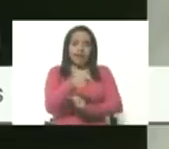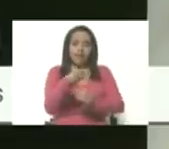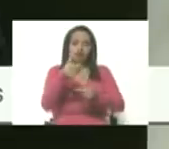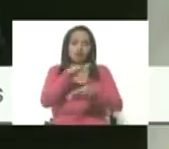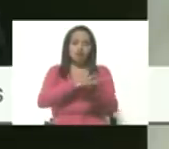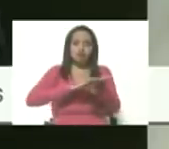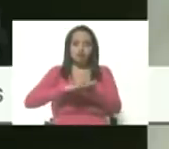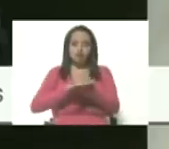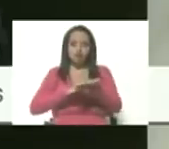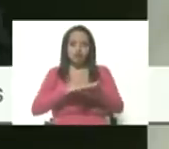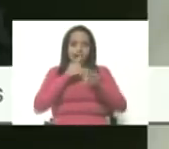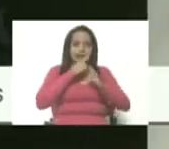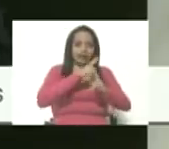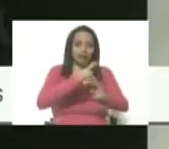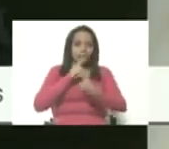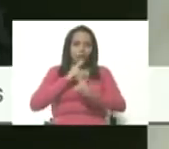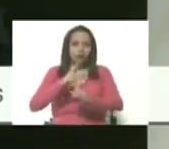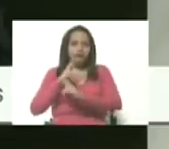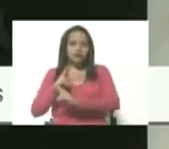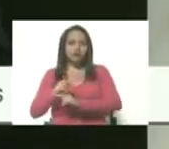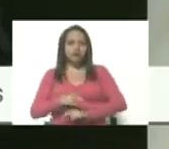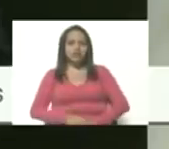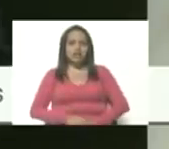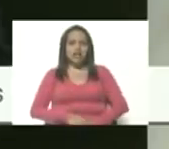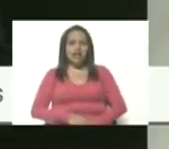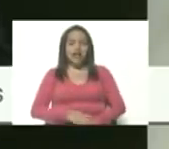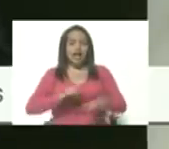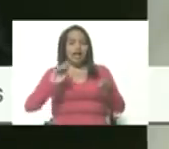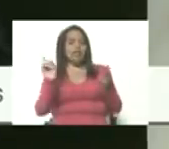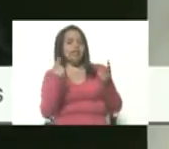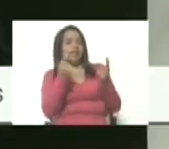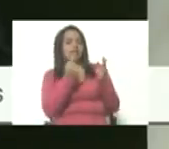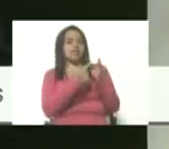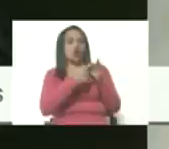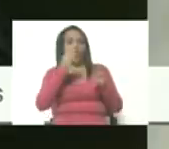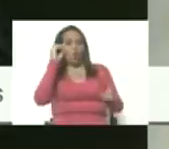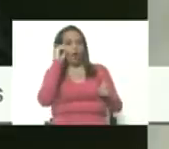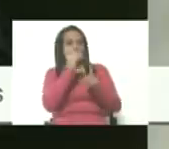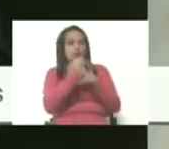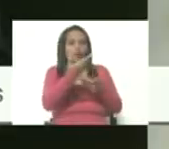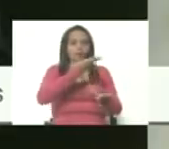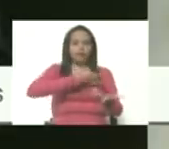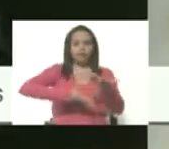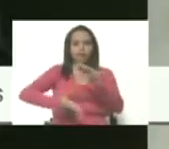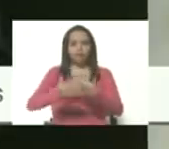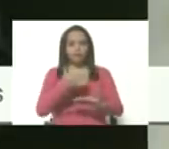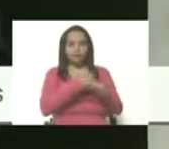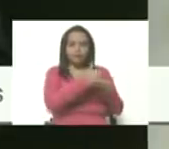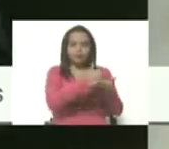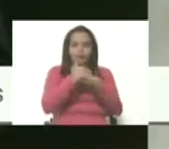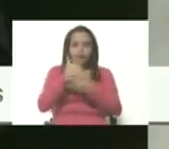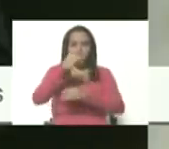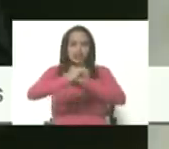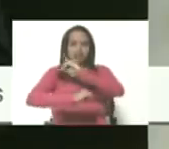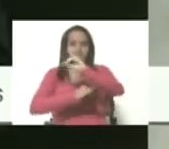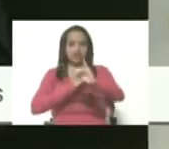resultados. Y la tercera vertiente es la cooperación internacional.